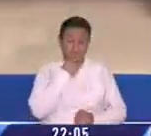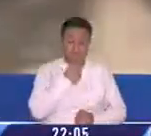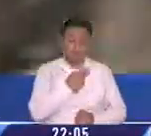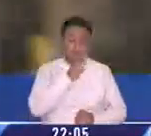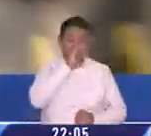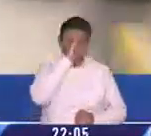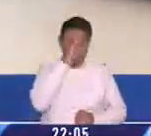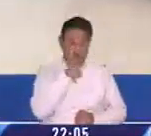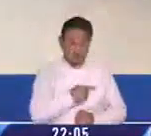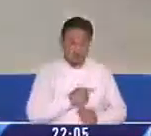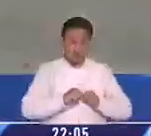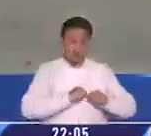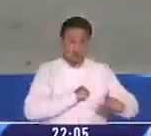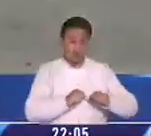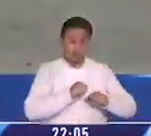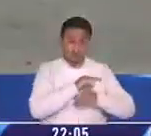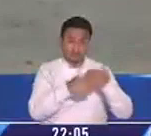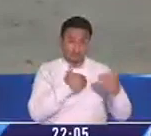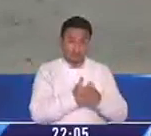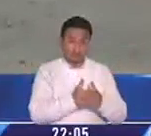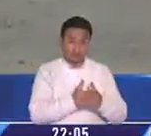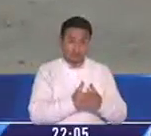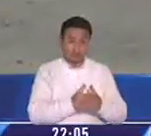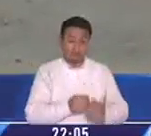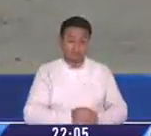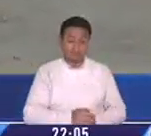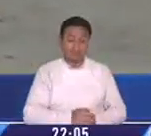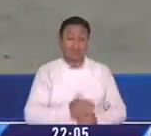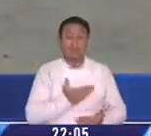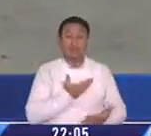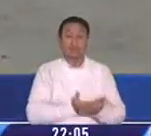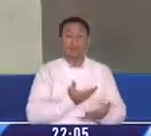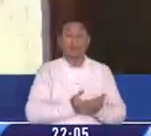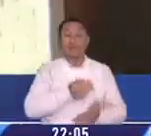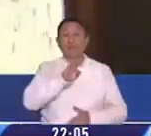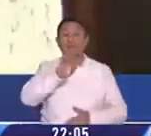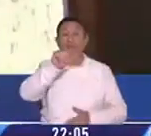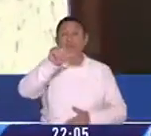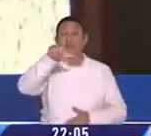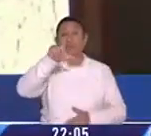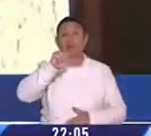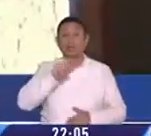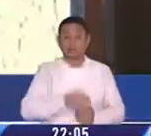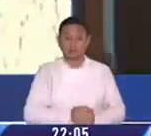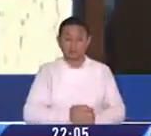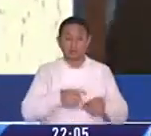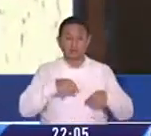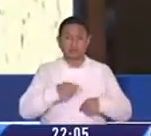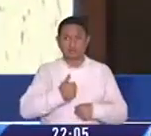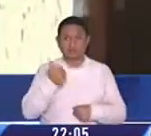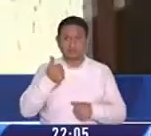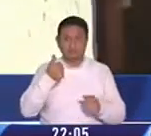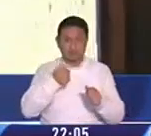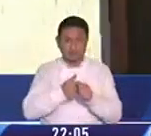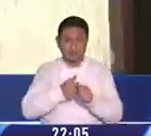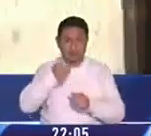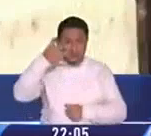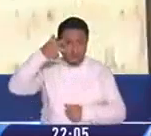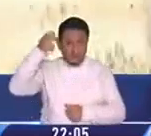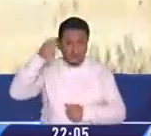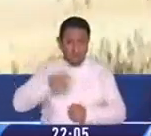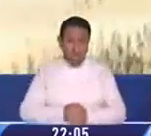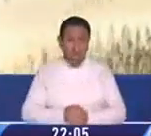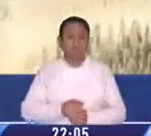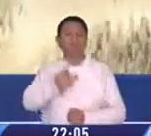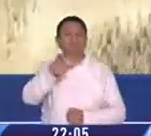trabajo de la Policía Nacional, quienes levantaron indicios balísticos y ubicaron cámaras de seguridad. Los